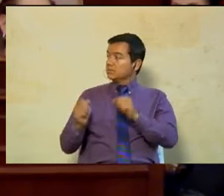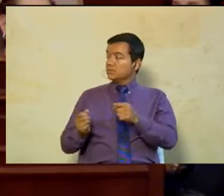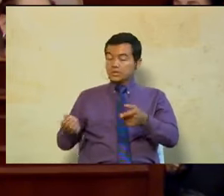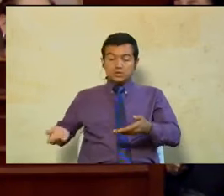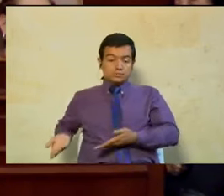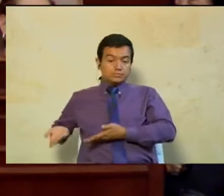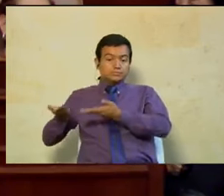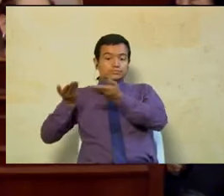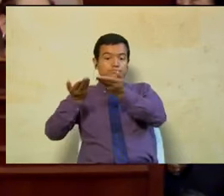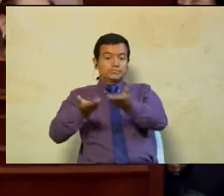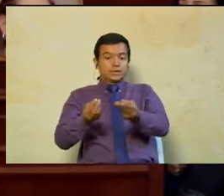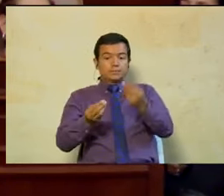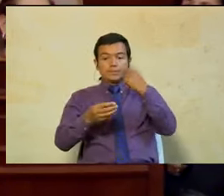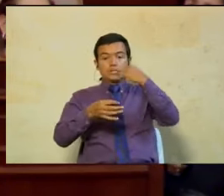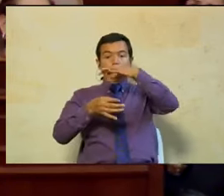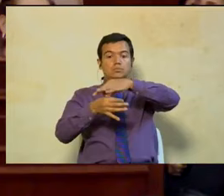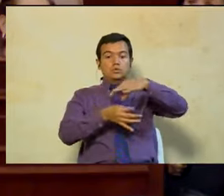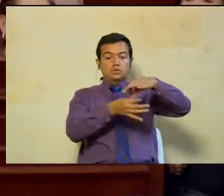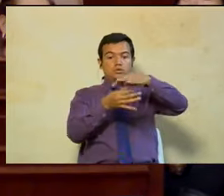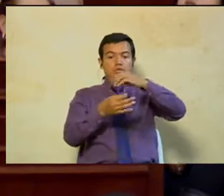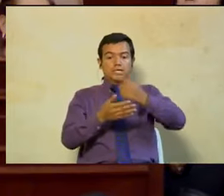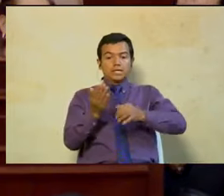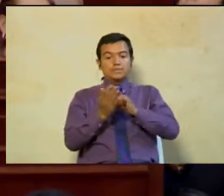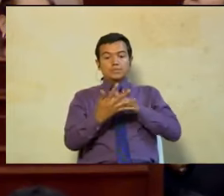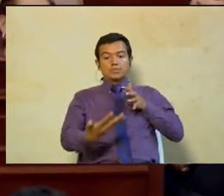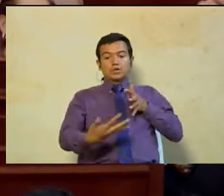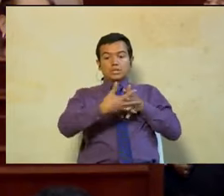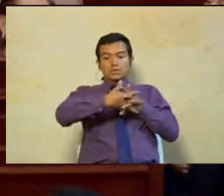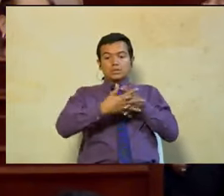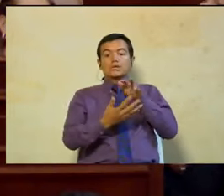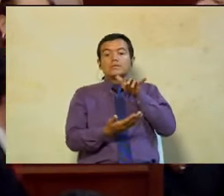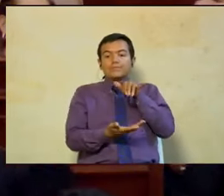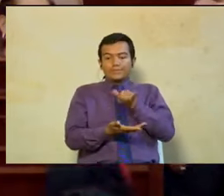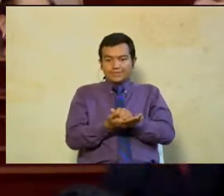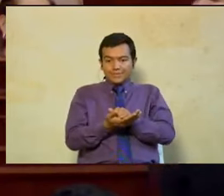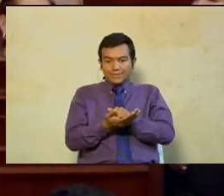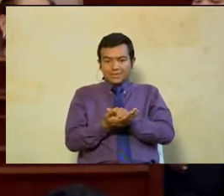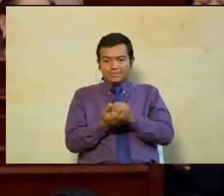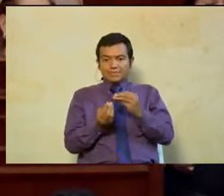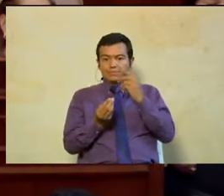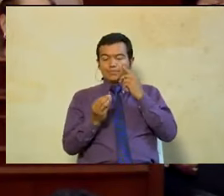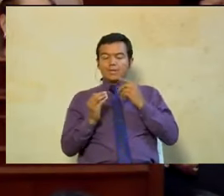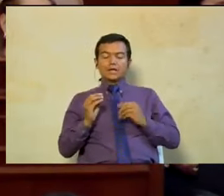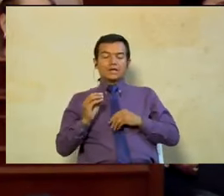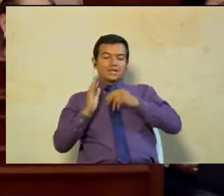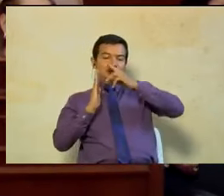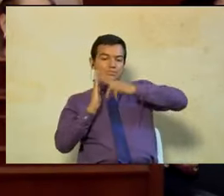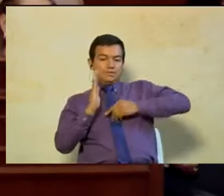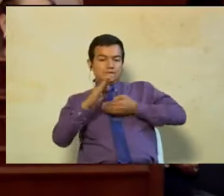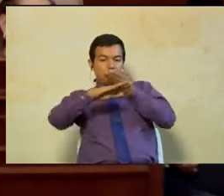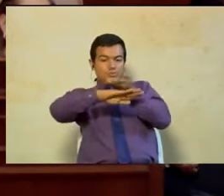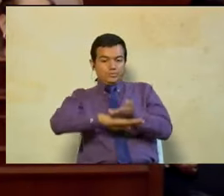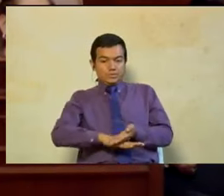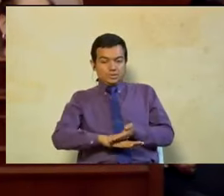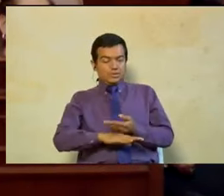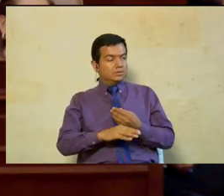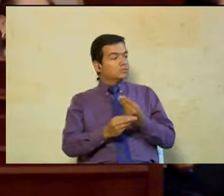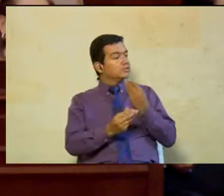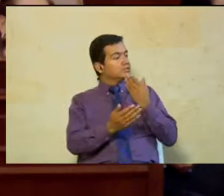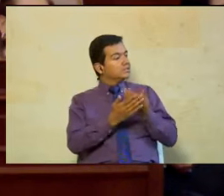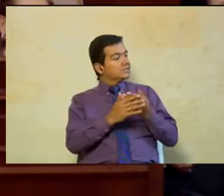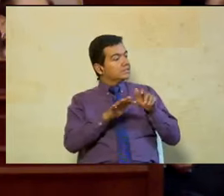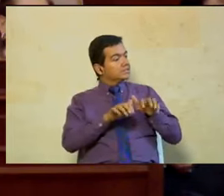consideración la votación del articulado en Bloque con las proposiciones avaladas leídas Gracias señor